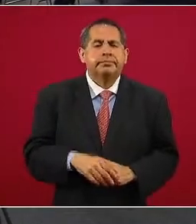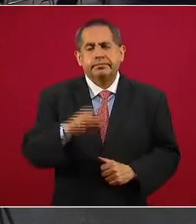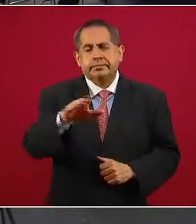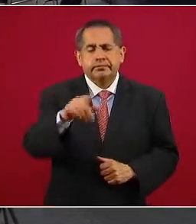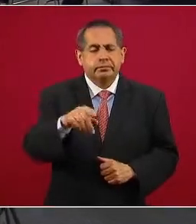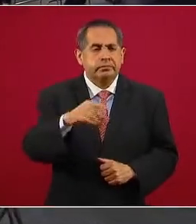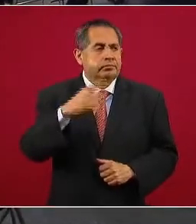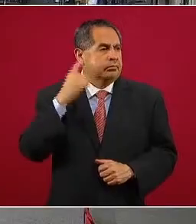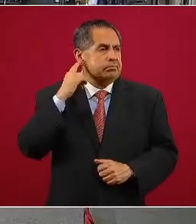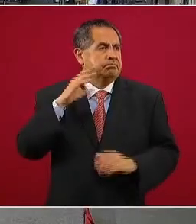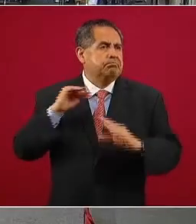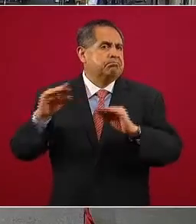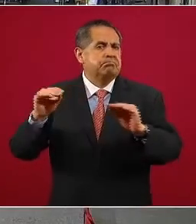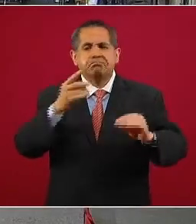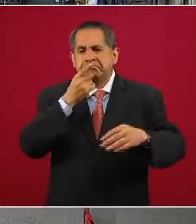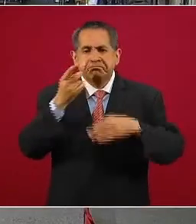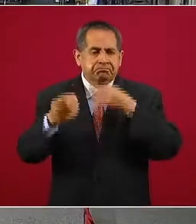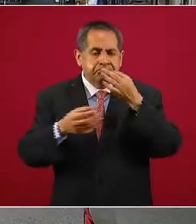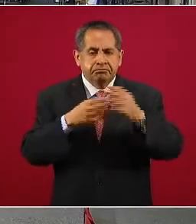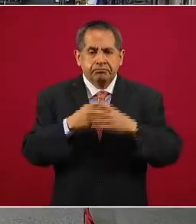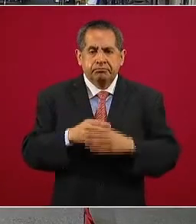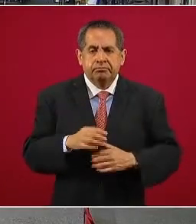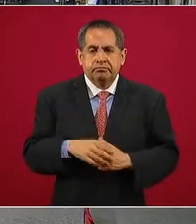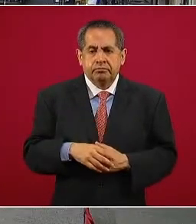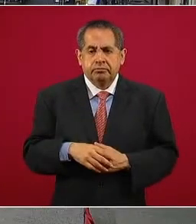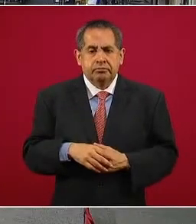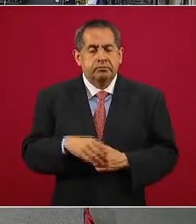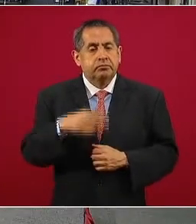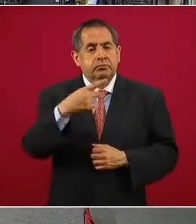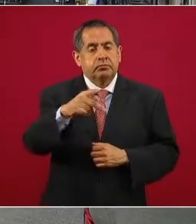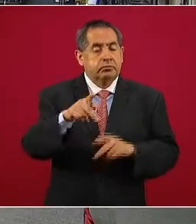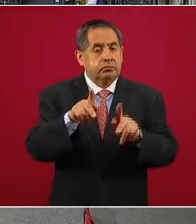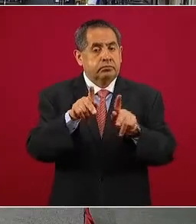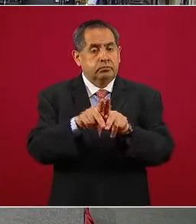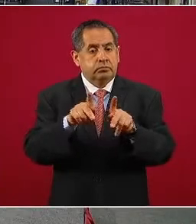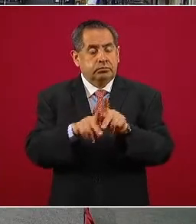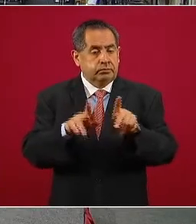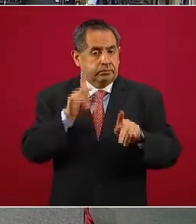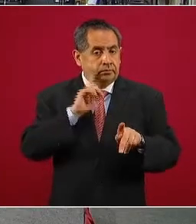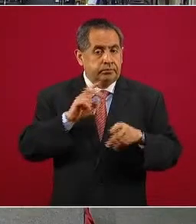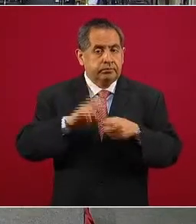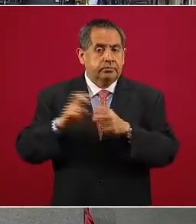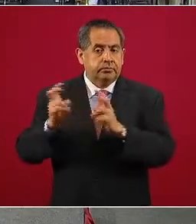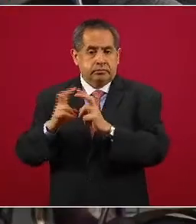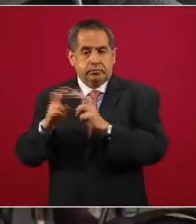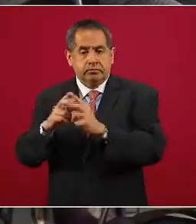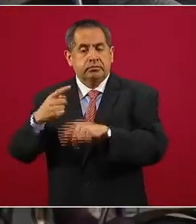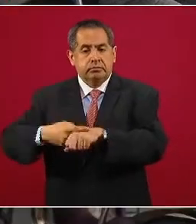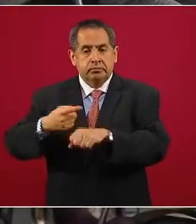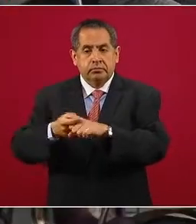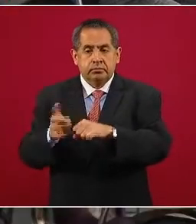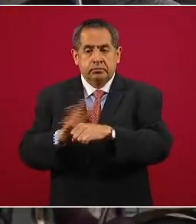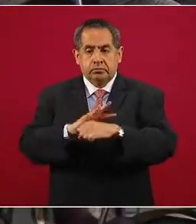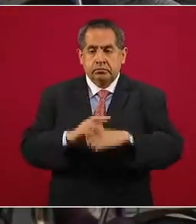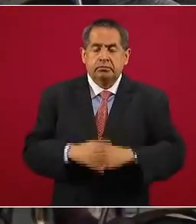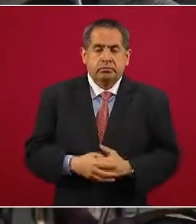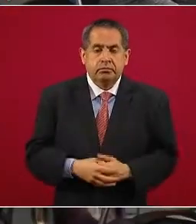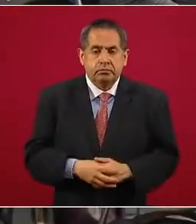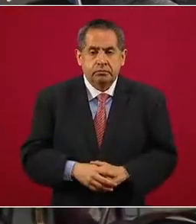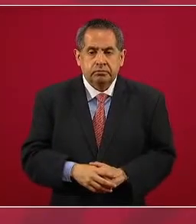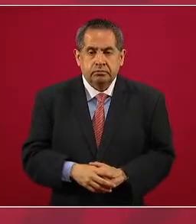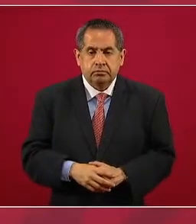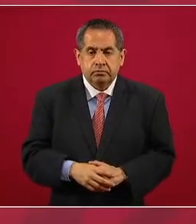estuvo circulando información que su prima en el estado de Tampico estaba enferma por COVID. ¿Qué nos podría decir al respecto? Sí.